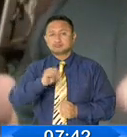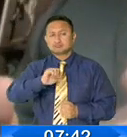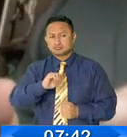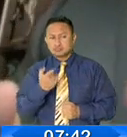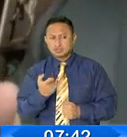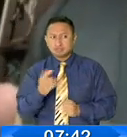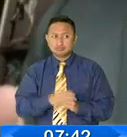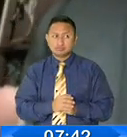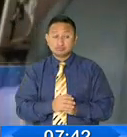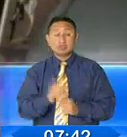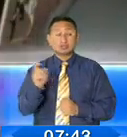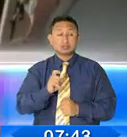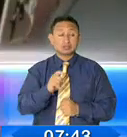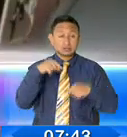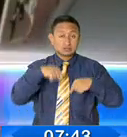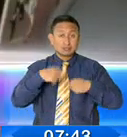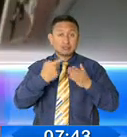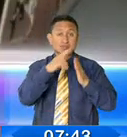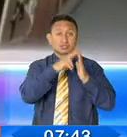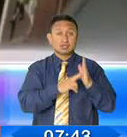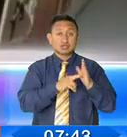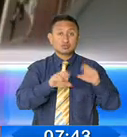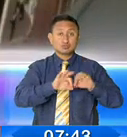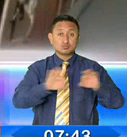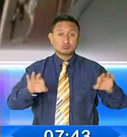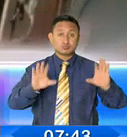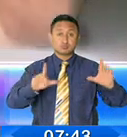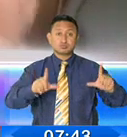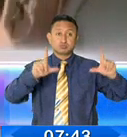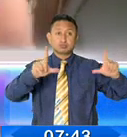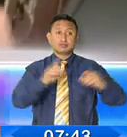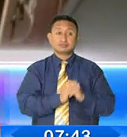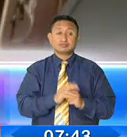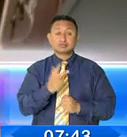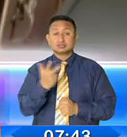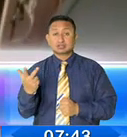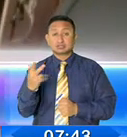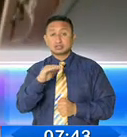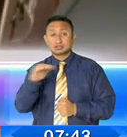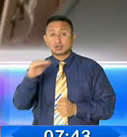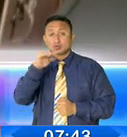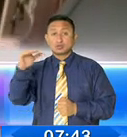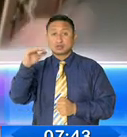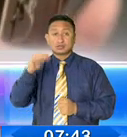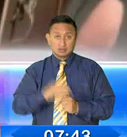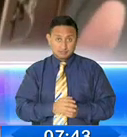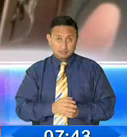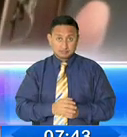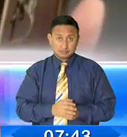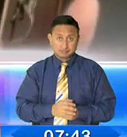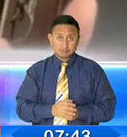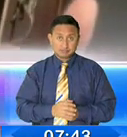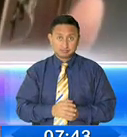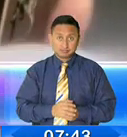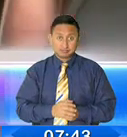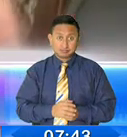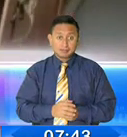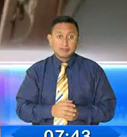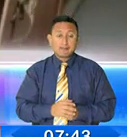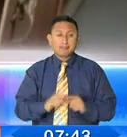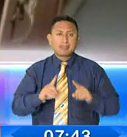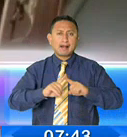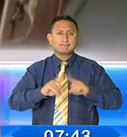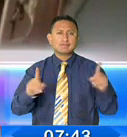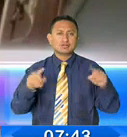sí son necesarias, como los registros de los títulos de tercer o cuarto nivel, los títulos profesionales. Pero en sí, la